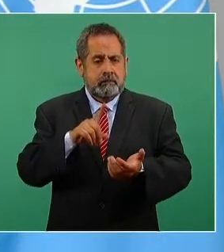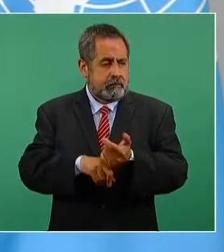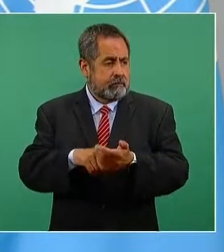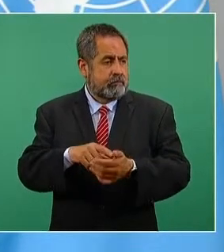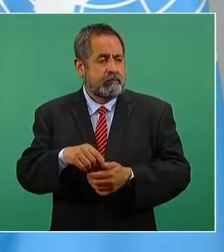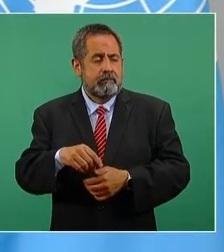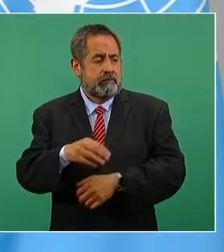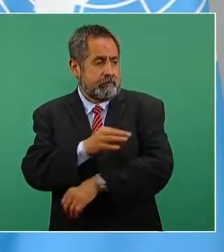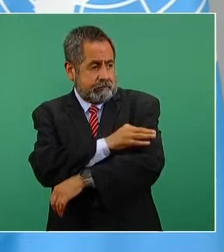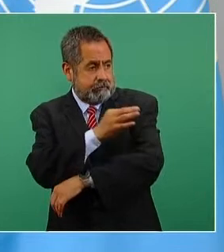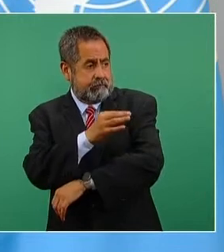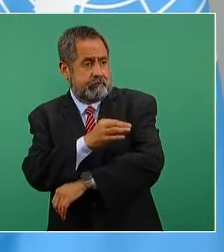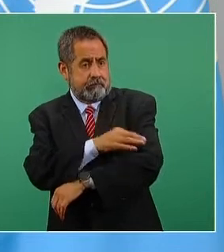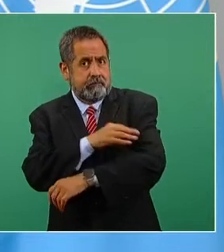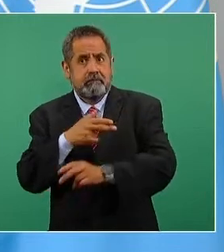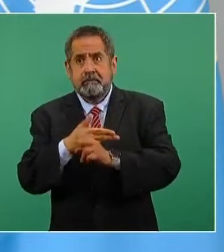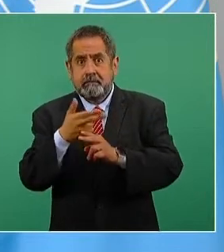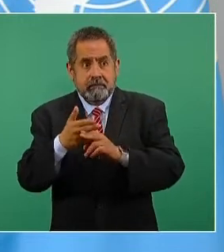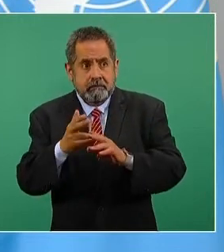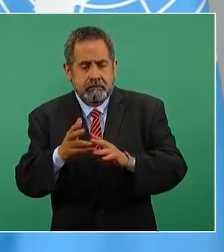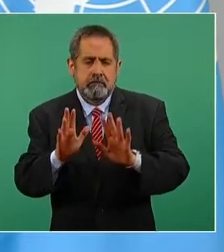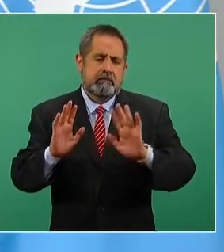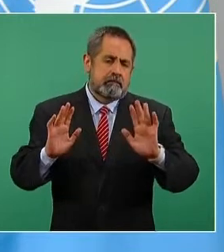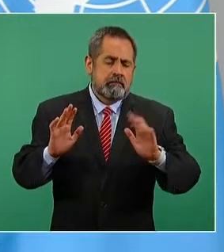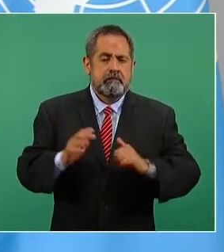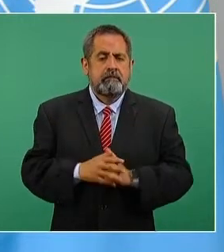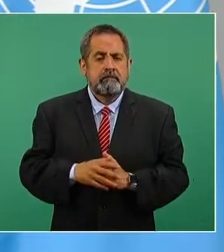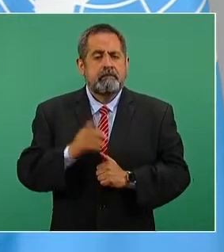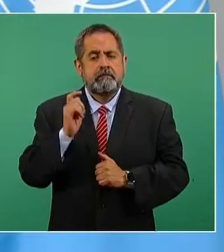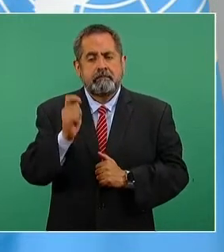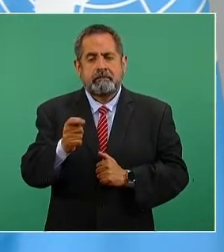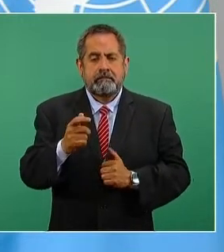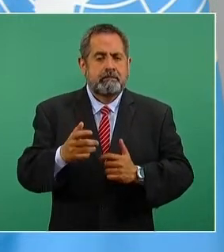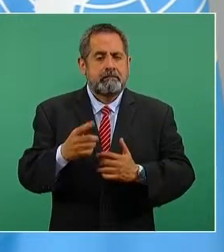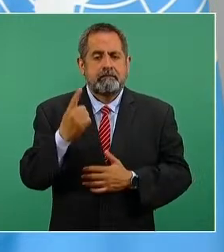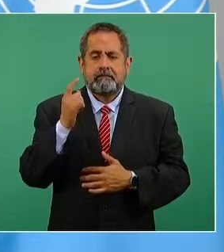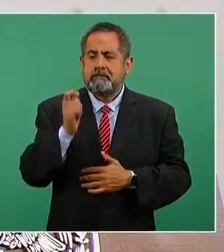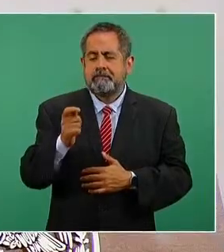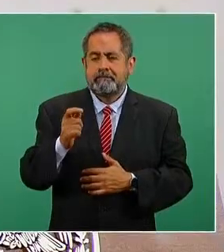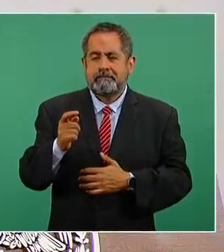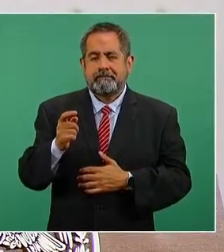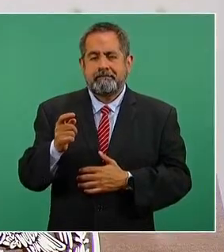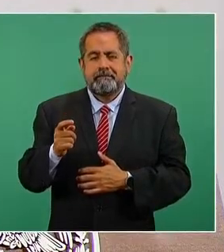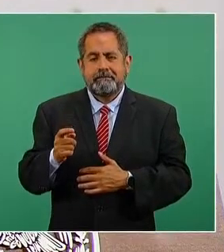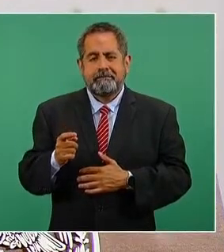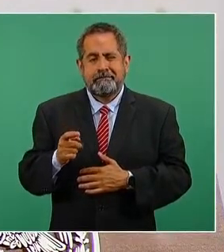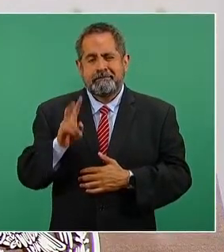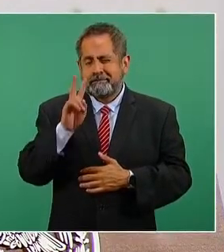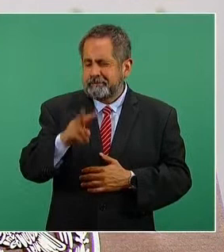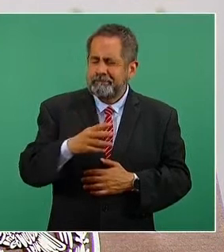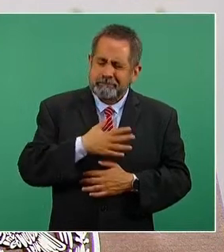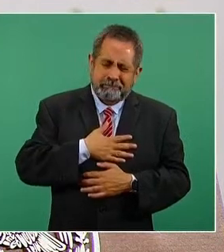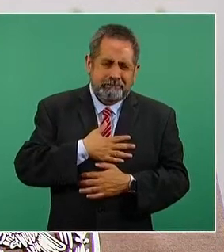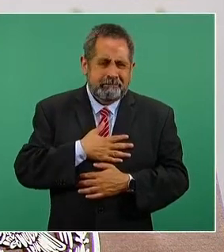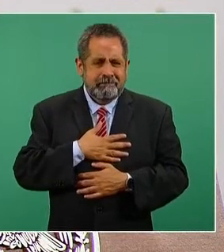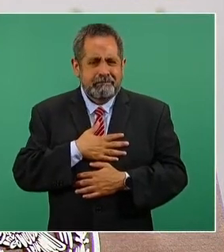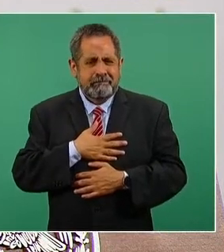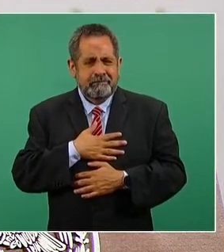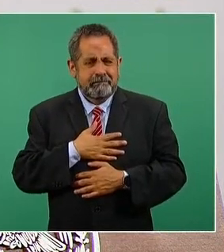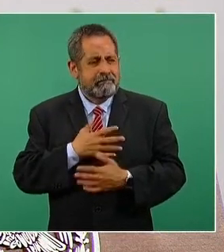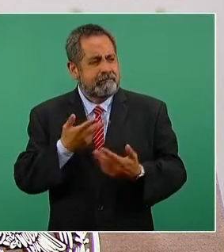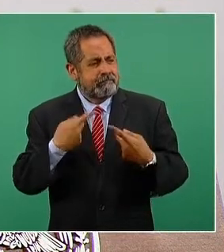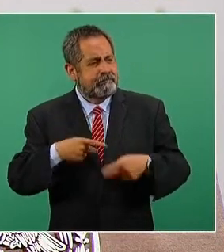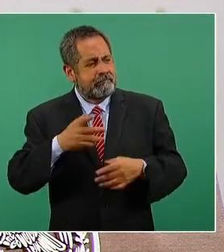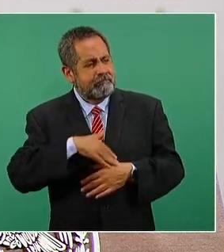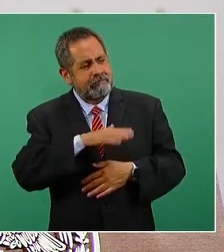que nos proteja, porque no solo es lo lamentable, lo doloroso de las